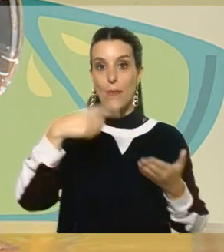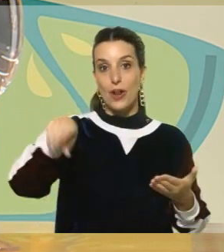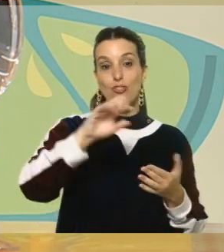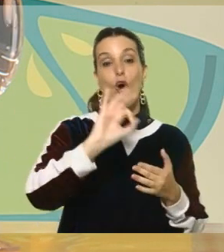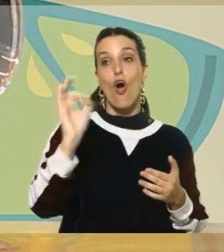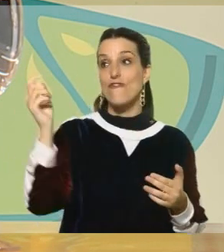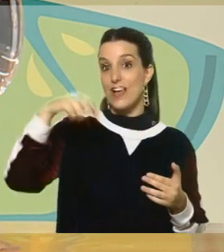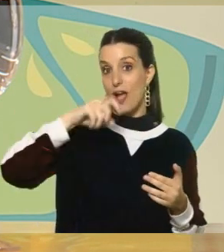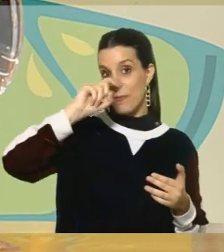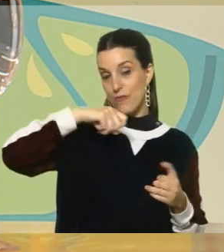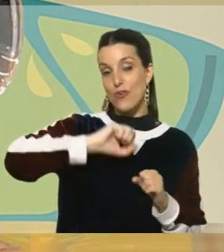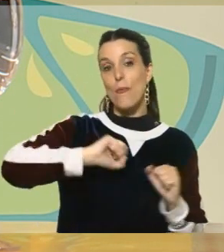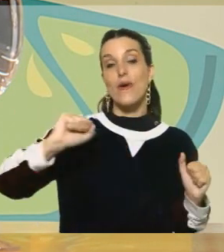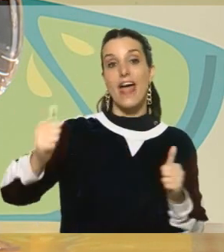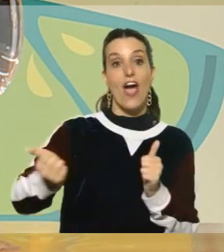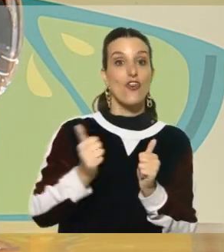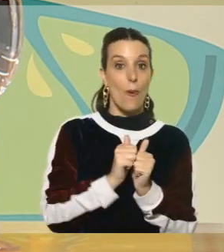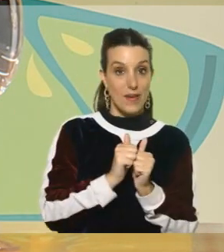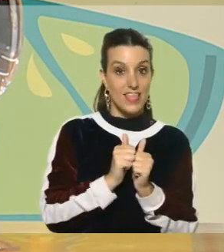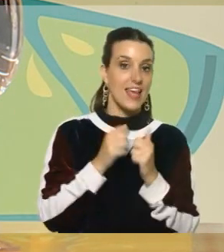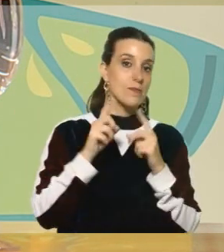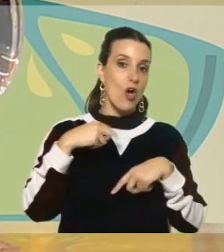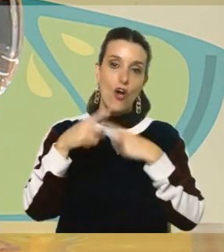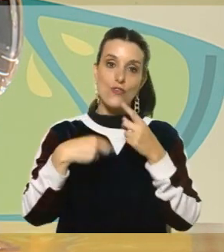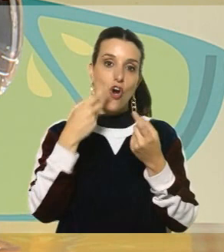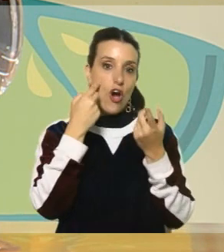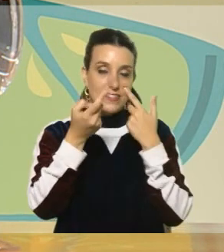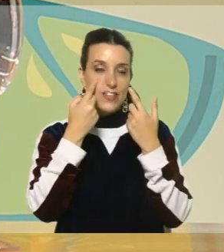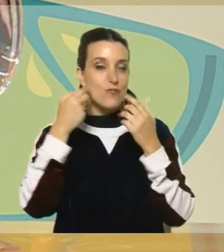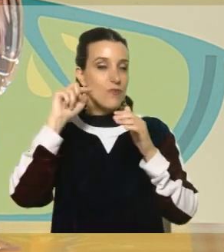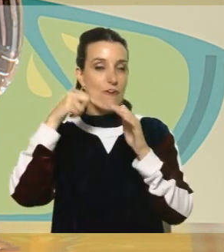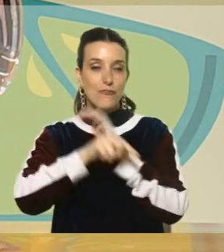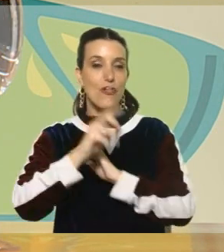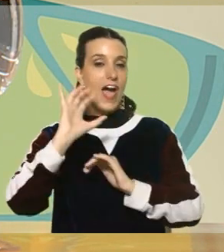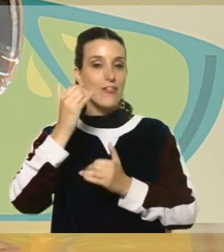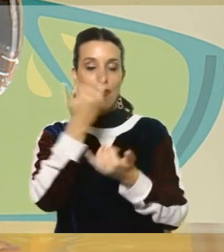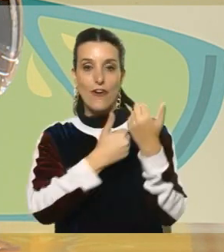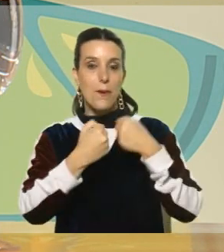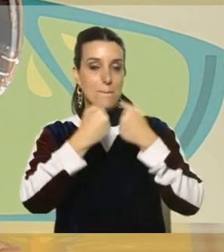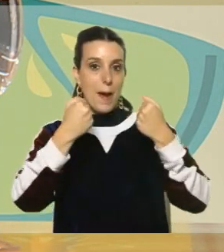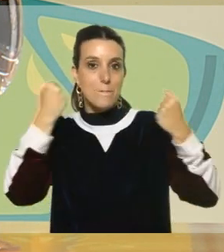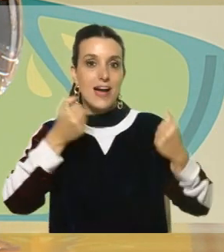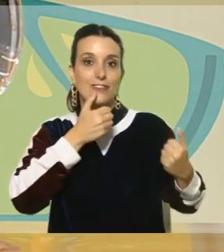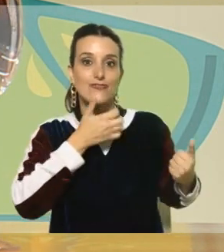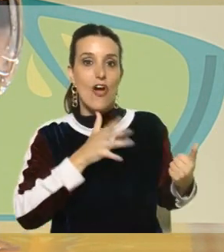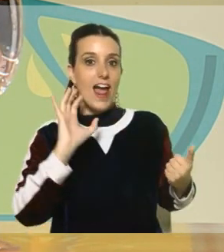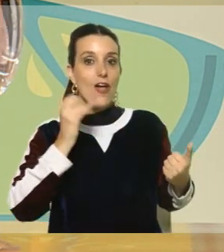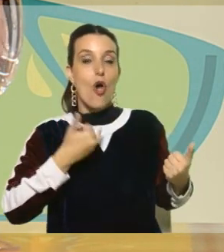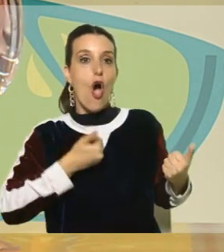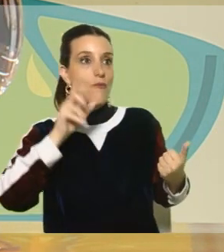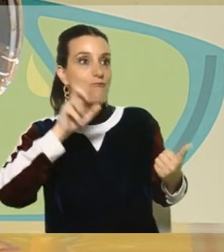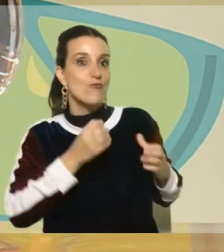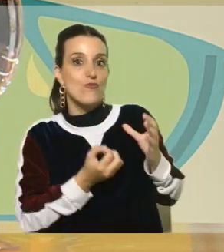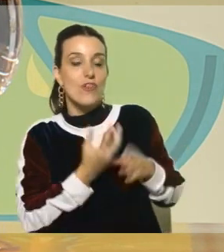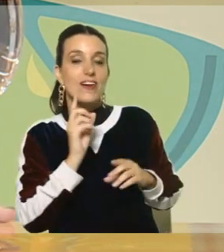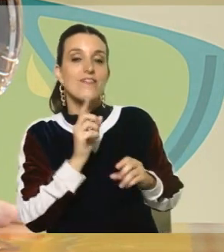por Montevideo nos puedas acompañar y seguir conociendo y contándonos más sobre la historia de la radio. Y me encantaría también